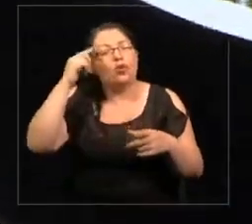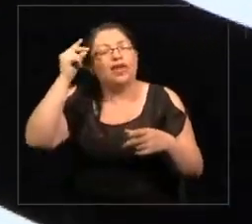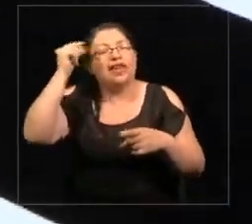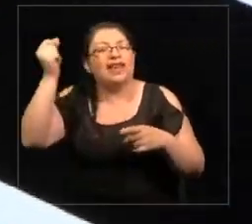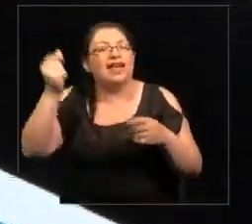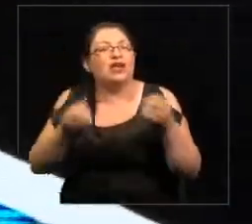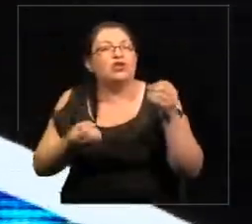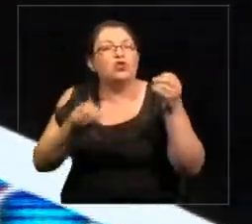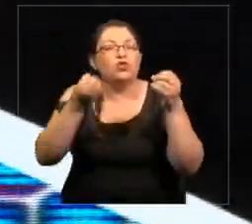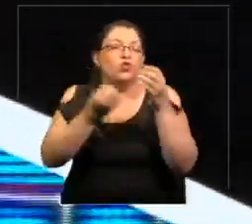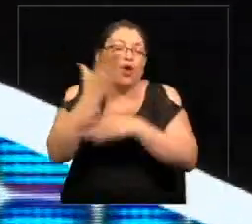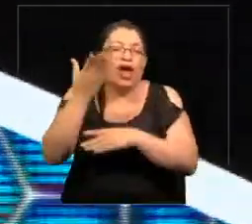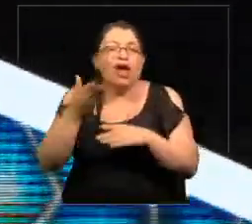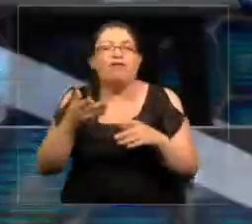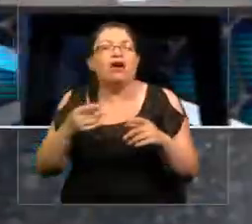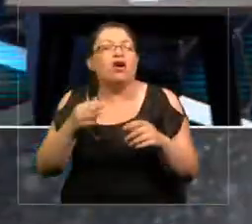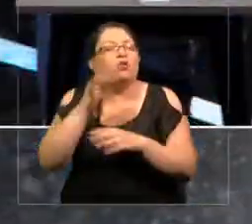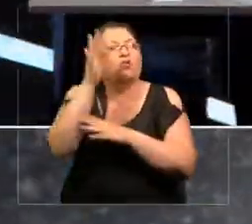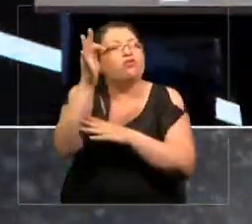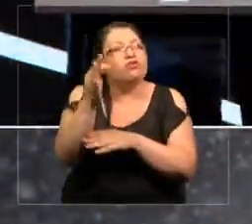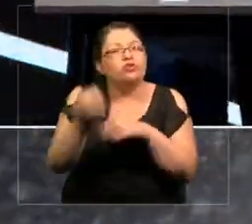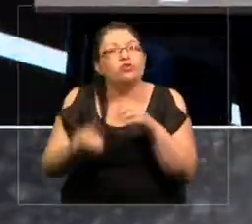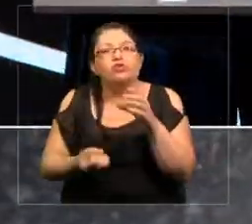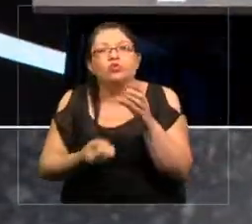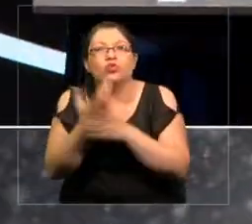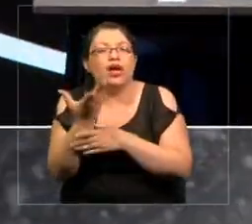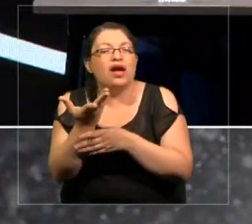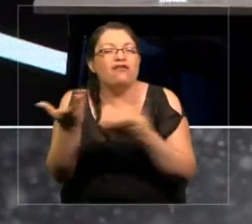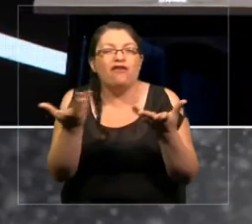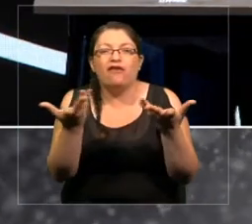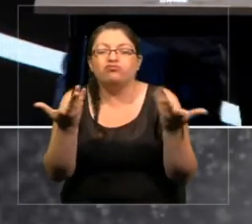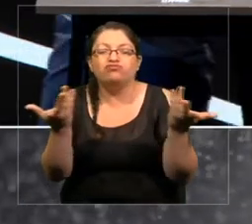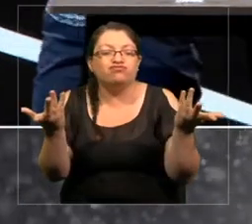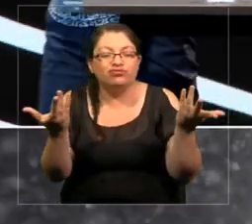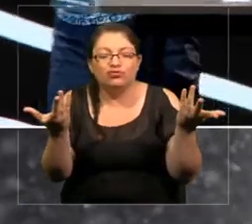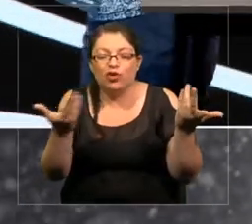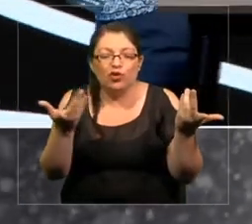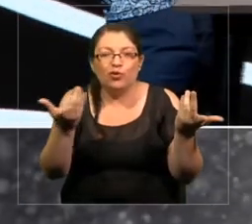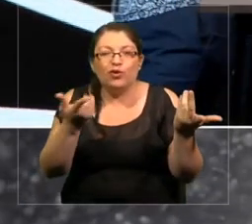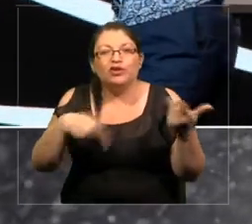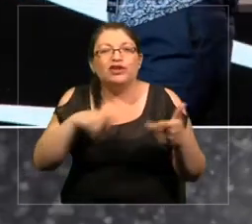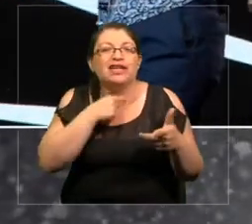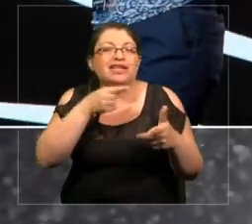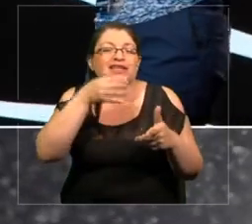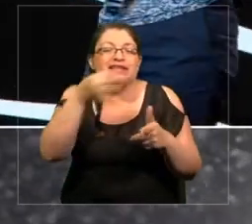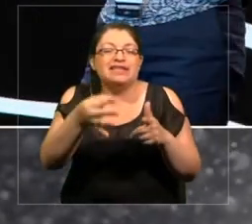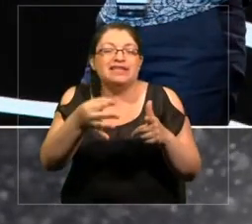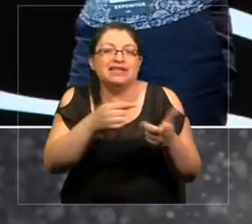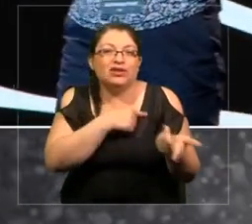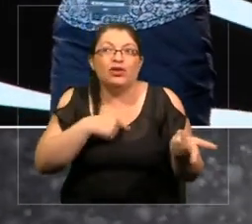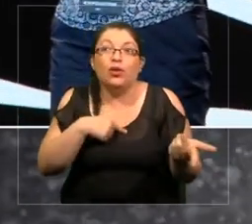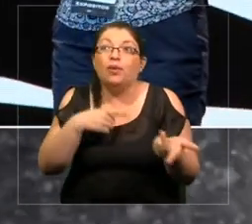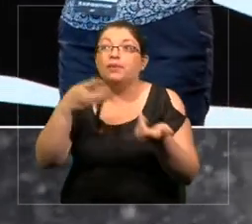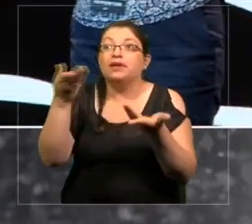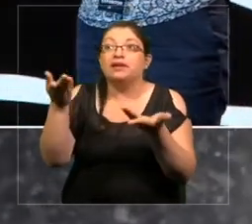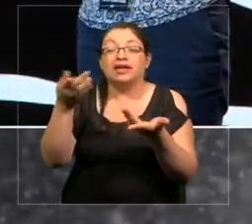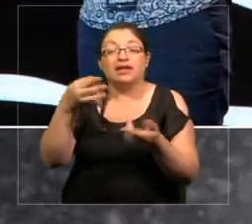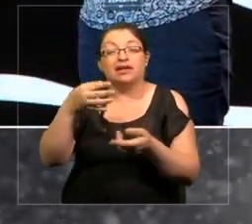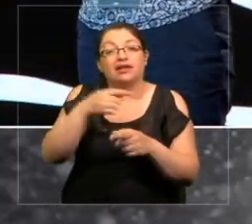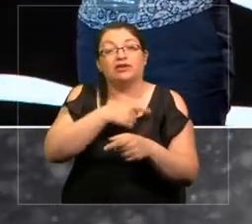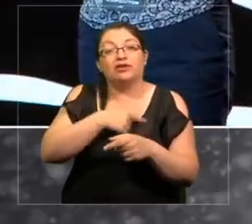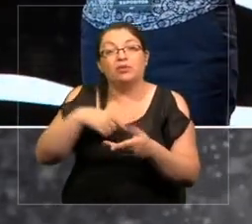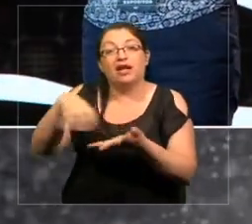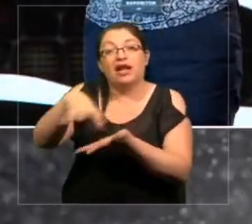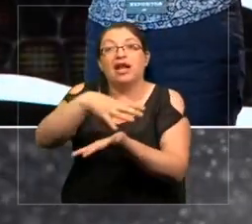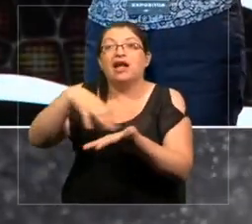nuevo horizonte lo que como le queremos llamar que llamamos la ciudad